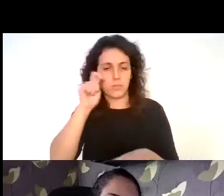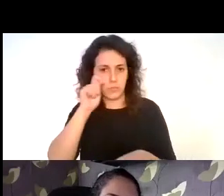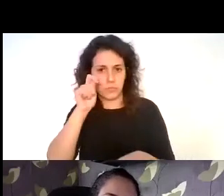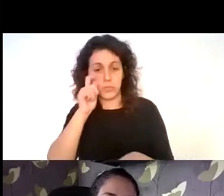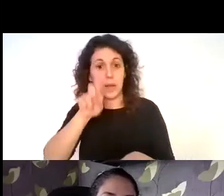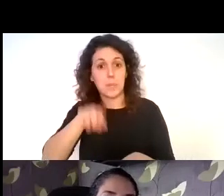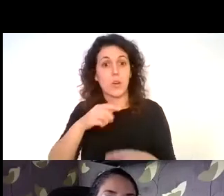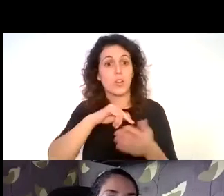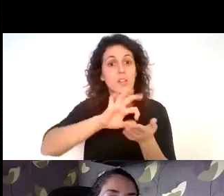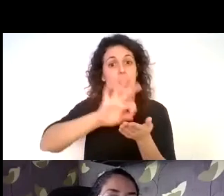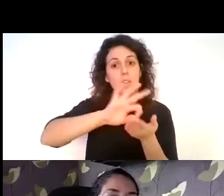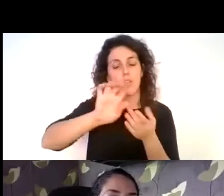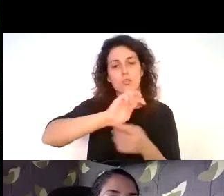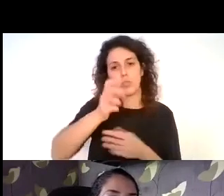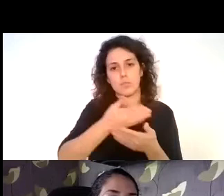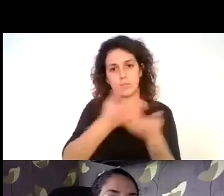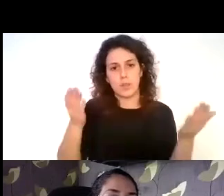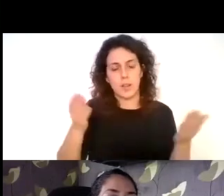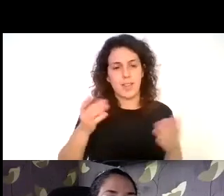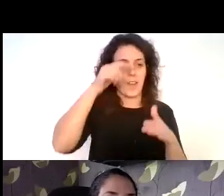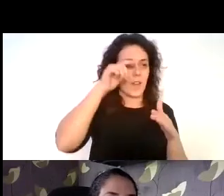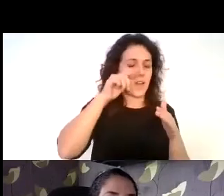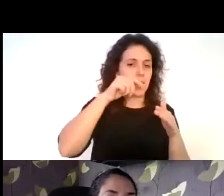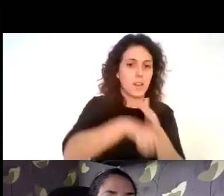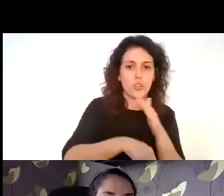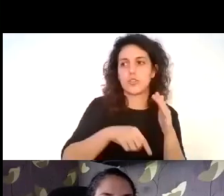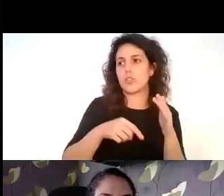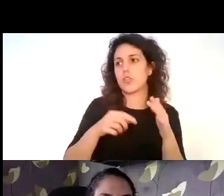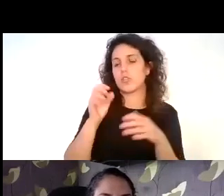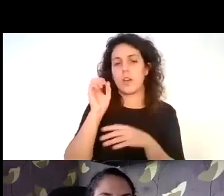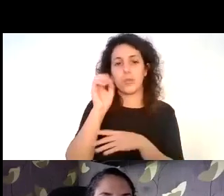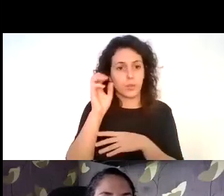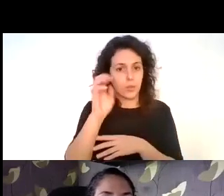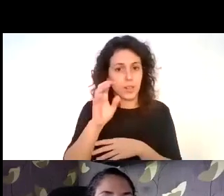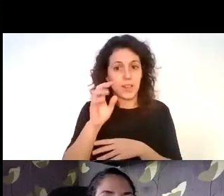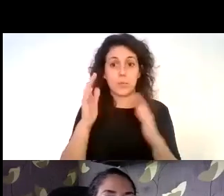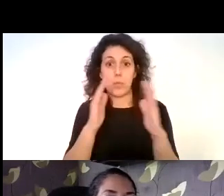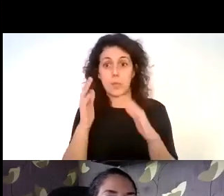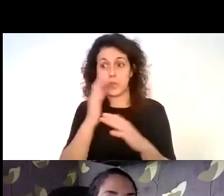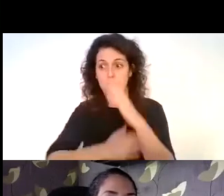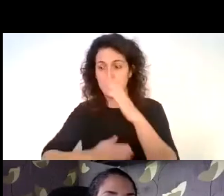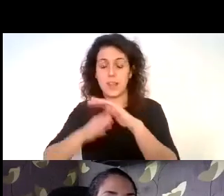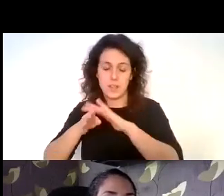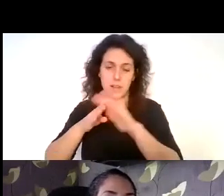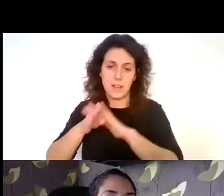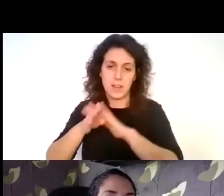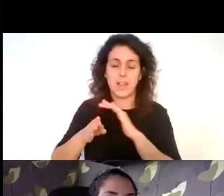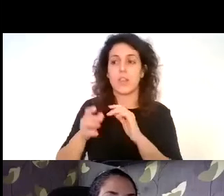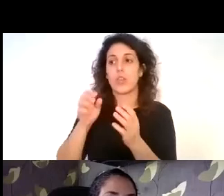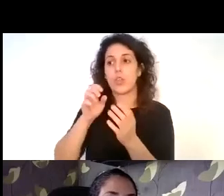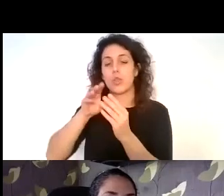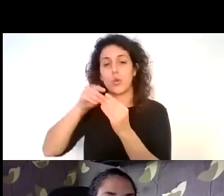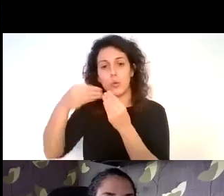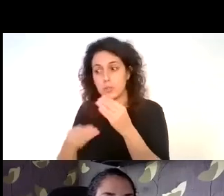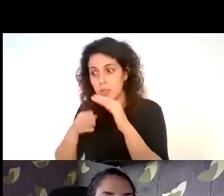otros servicios como son diagnósticos, auditoría, equipamiento de accesibilidad, documentos, accesibles